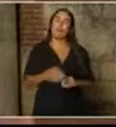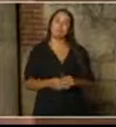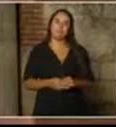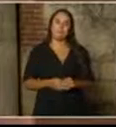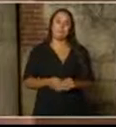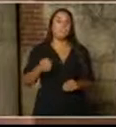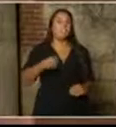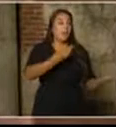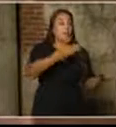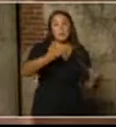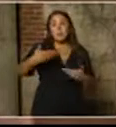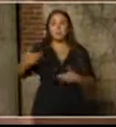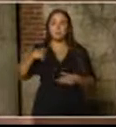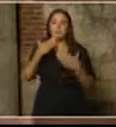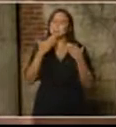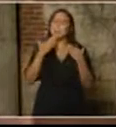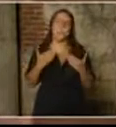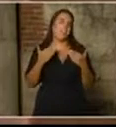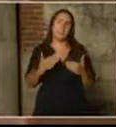ayuda agradezco profundamente.